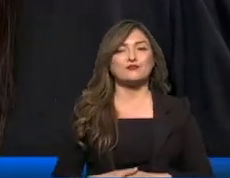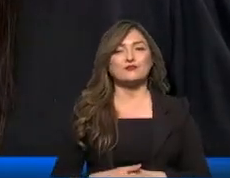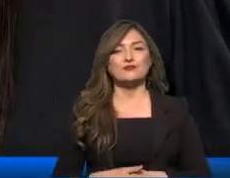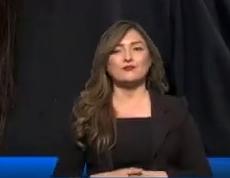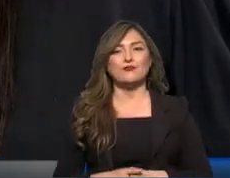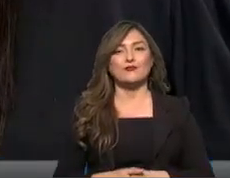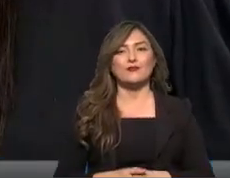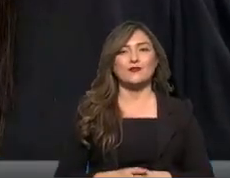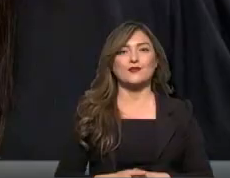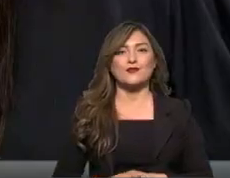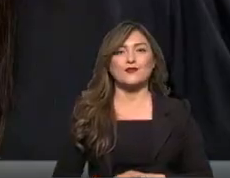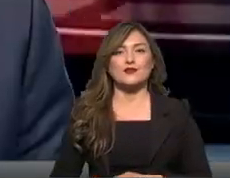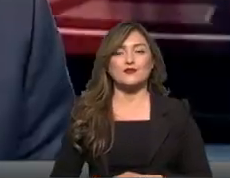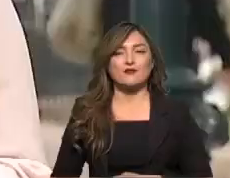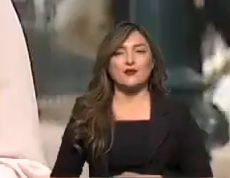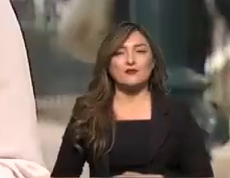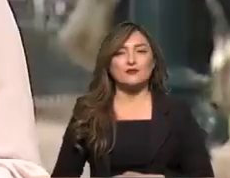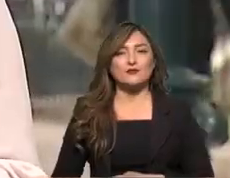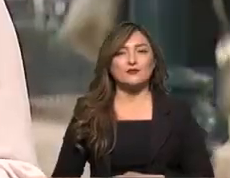tabla.